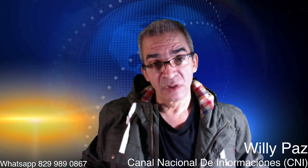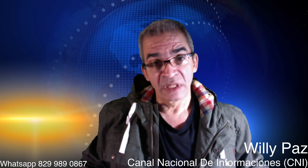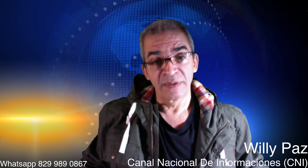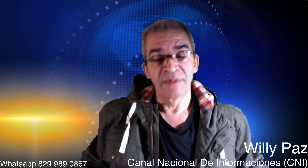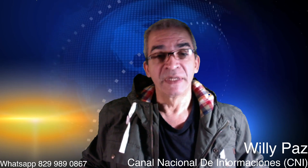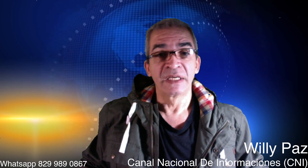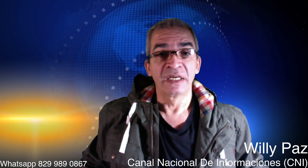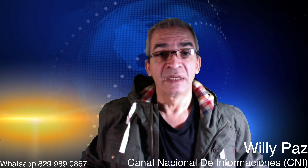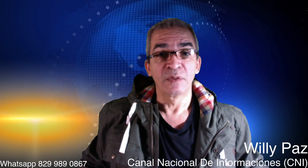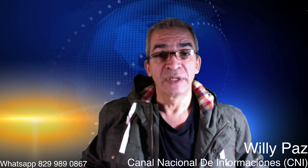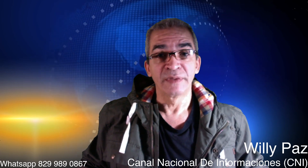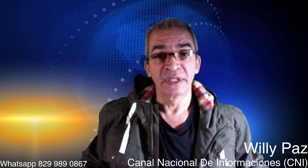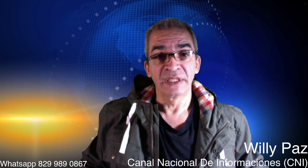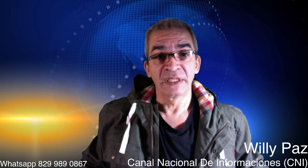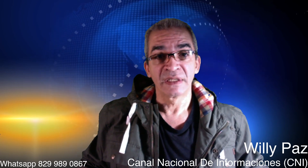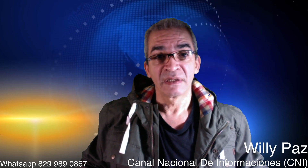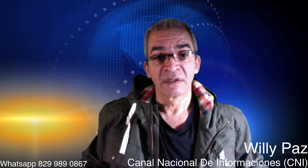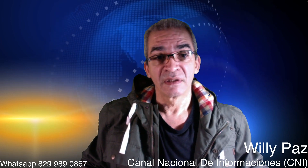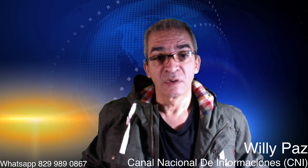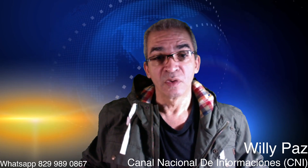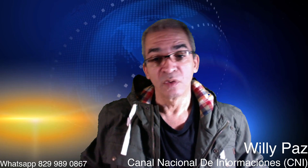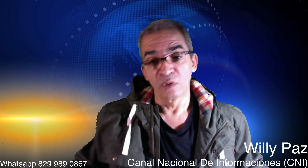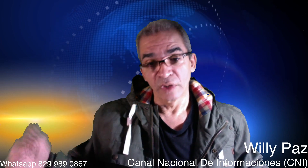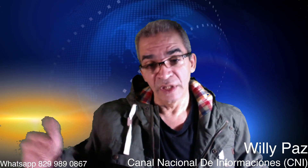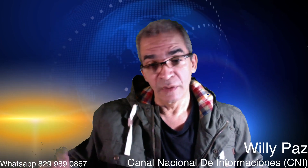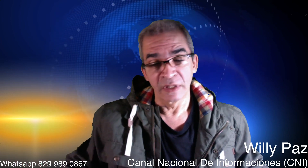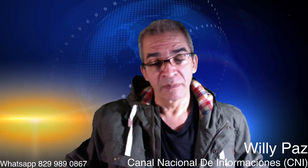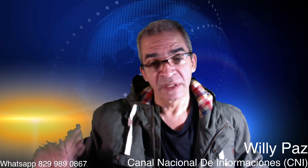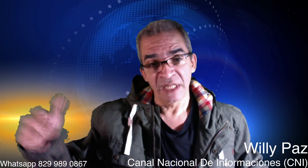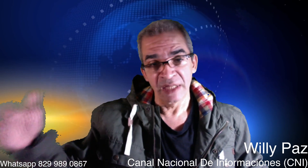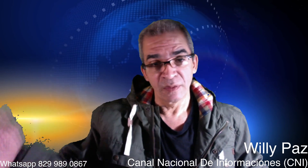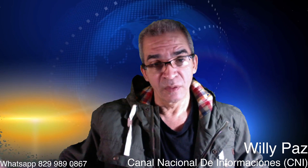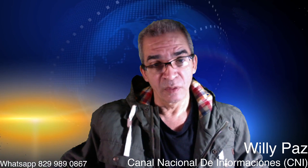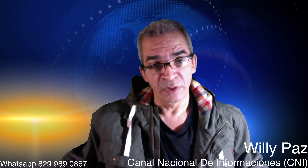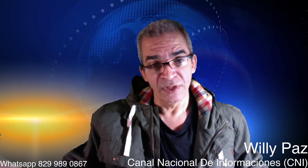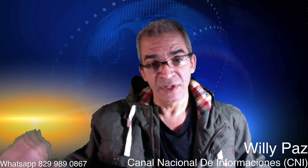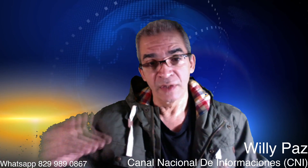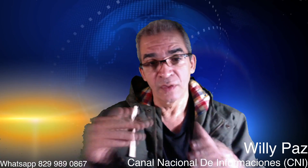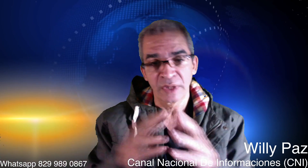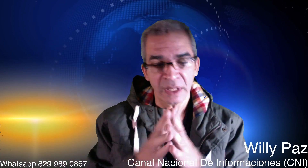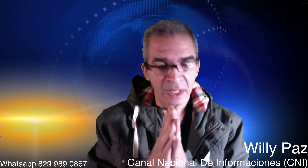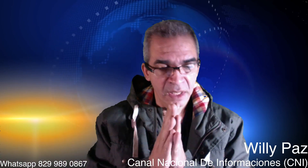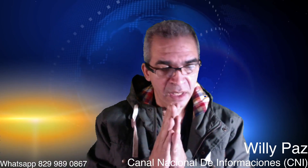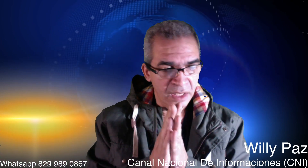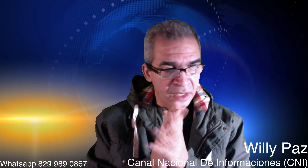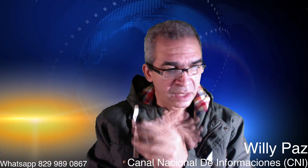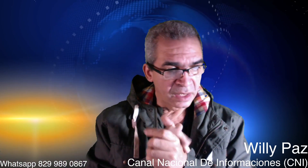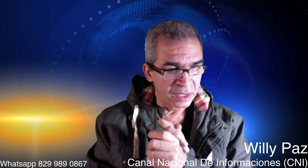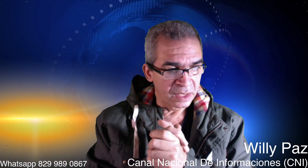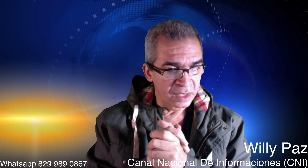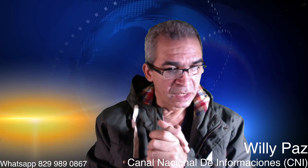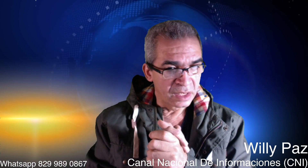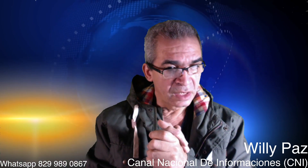quedar otra vez mal a Luis Abinader con lo que dijo en el pasado, lo que dice ahora.